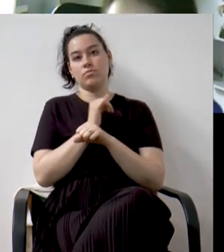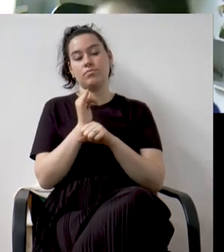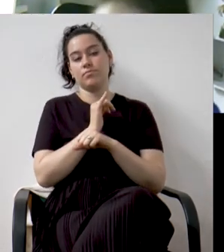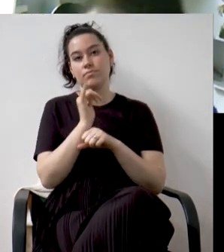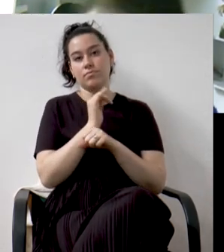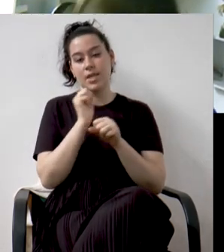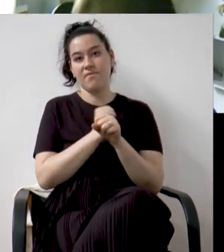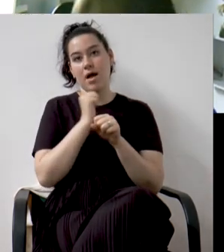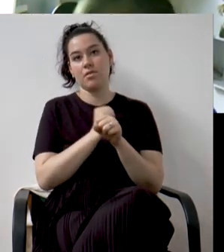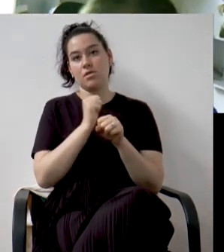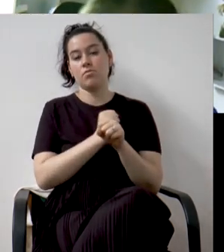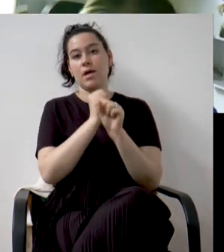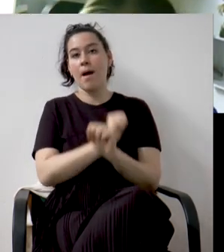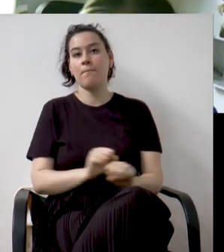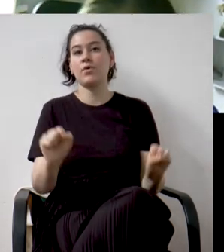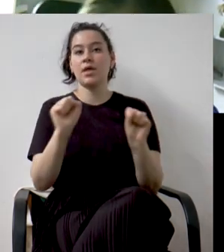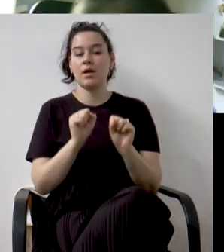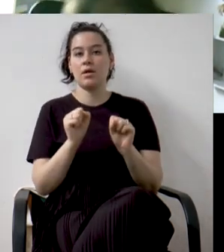está trabajando para poder